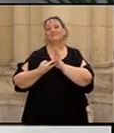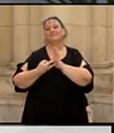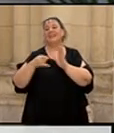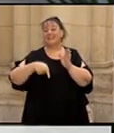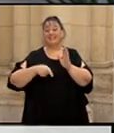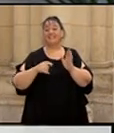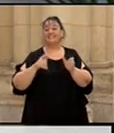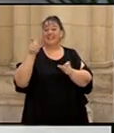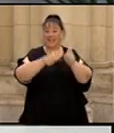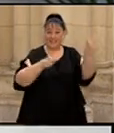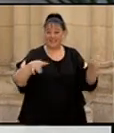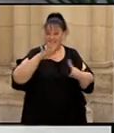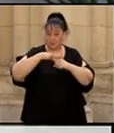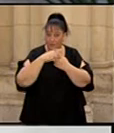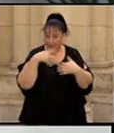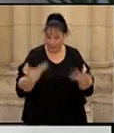de esta humanidad